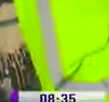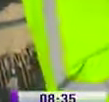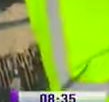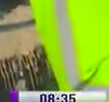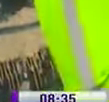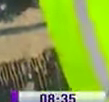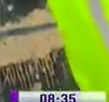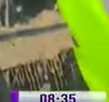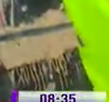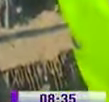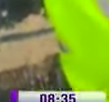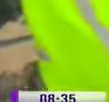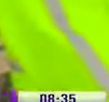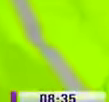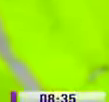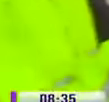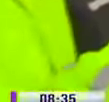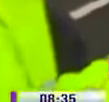1